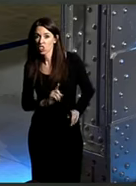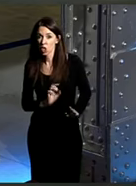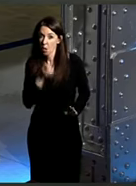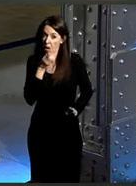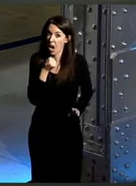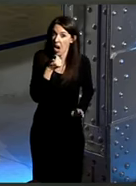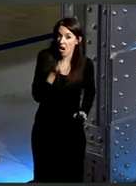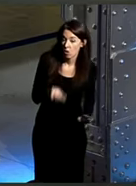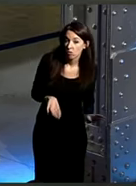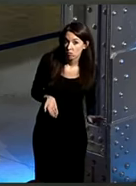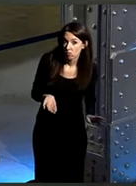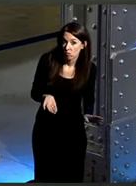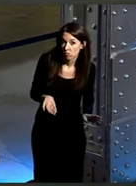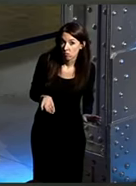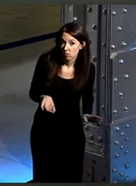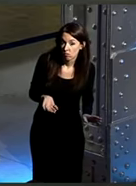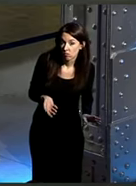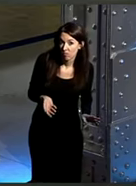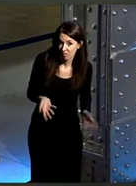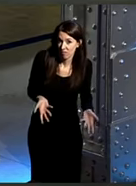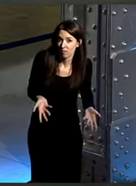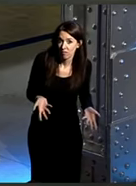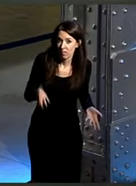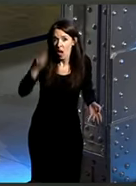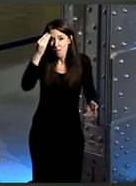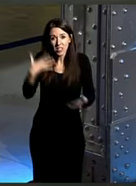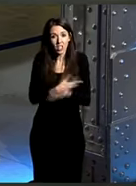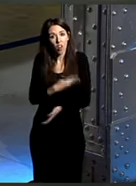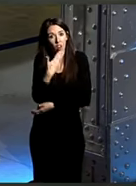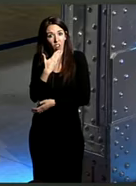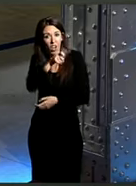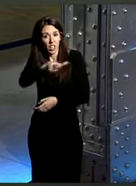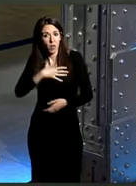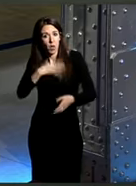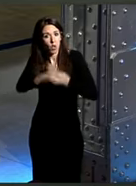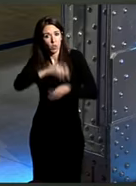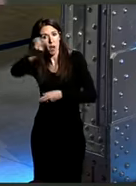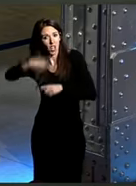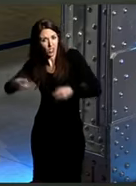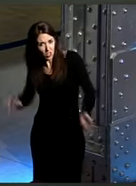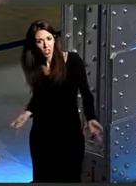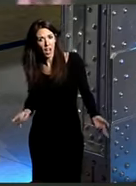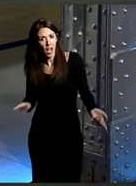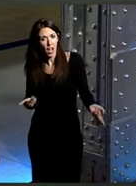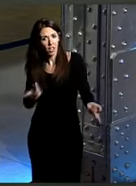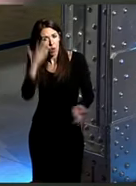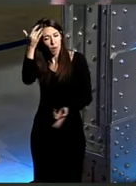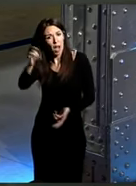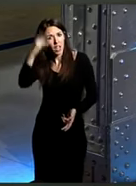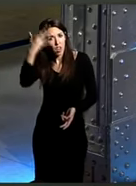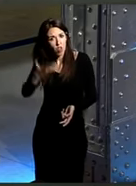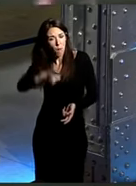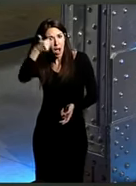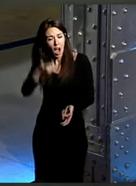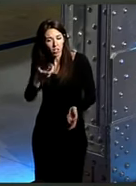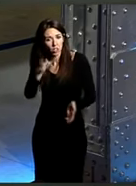puede hacer algo. Entonces, pensando ese tiempo ocioso de la gente que se puede usar para otra cosa, hay que tener mucha más imaginación